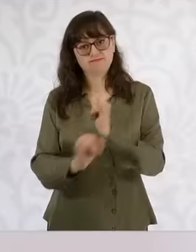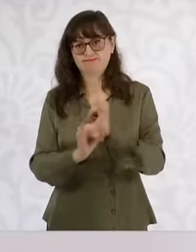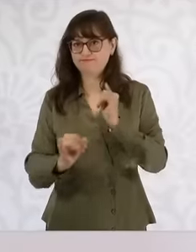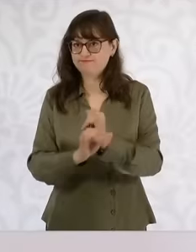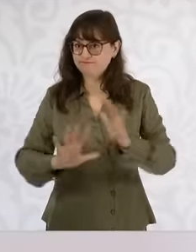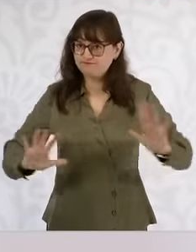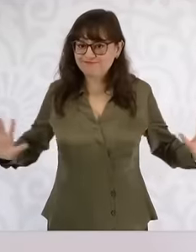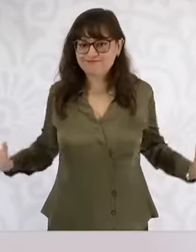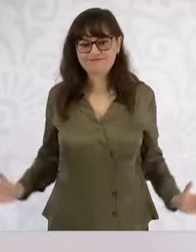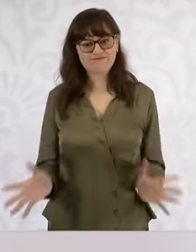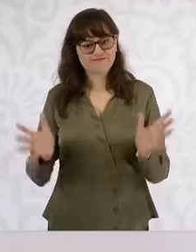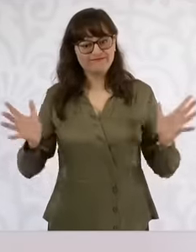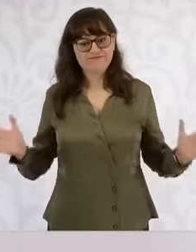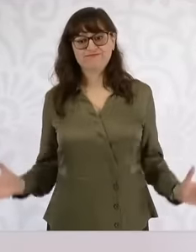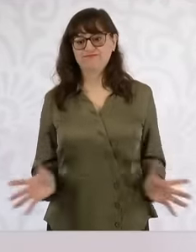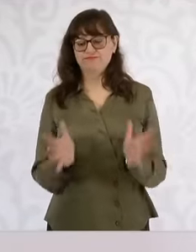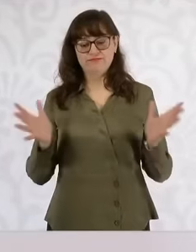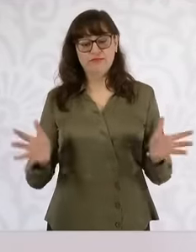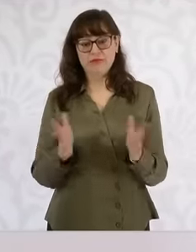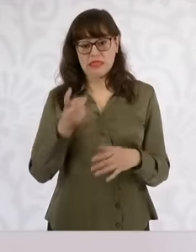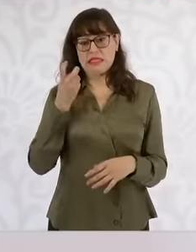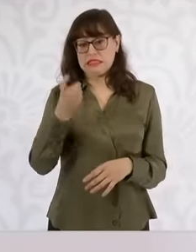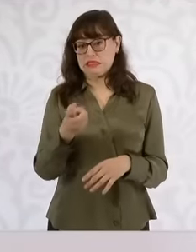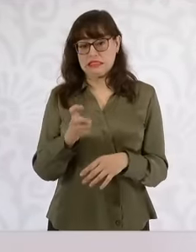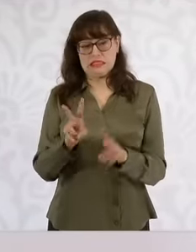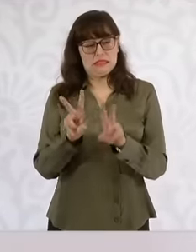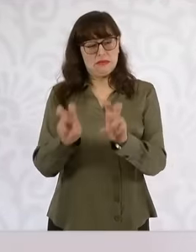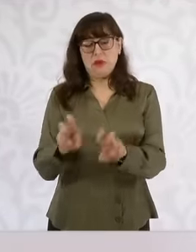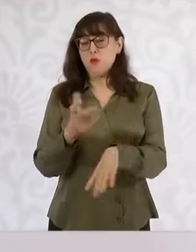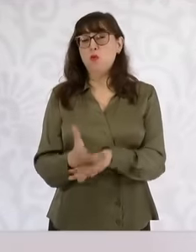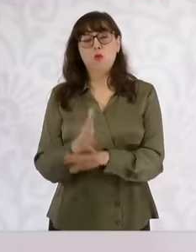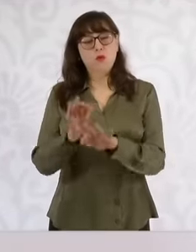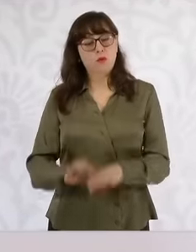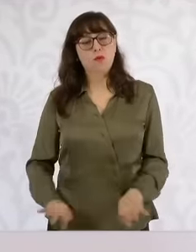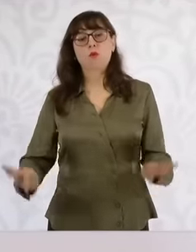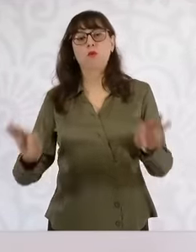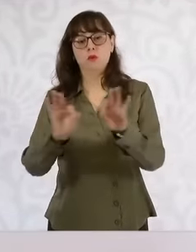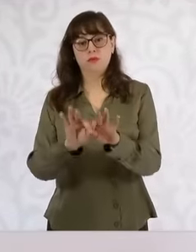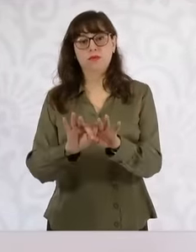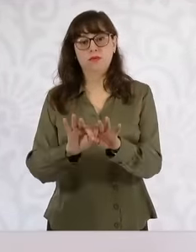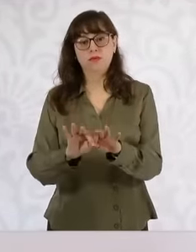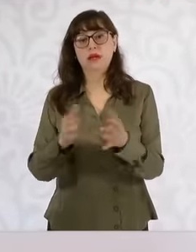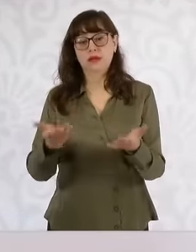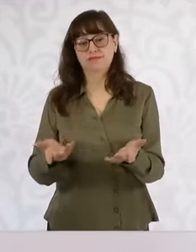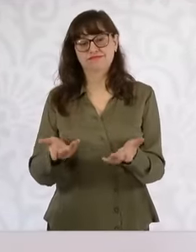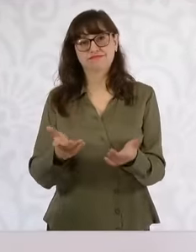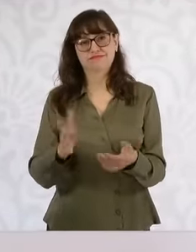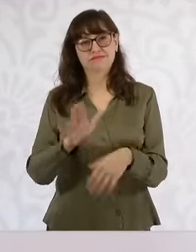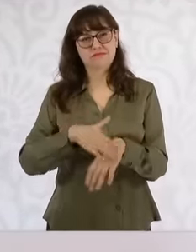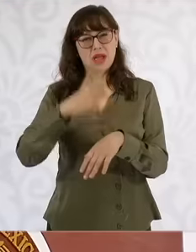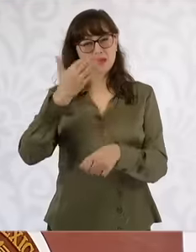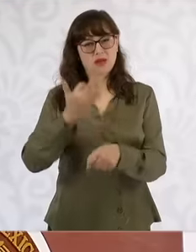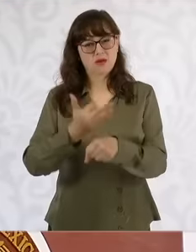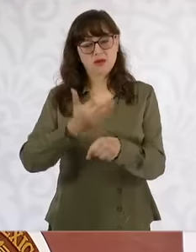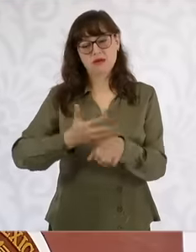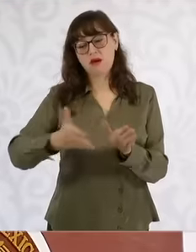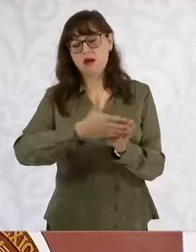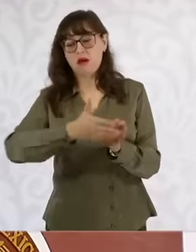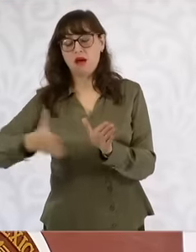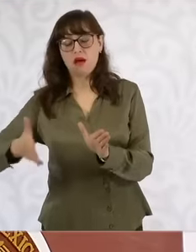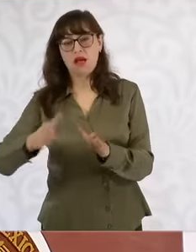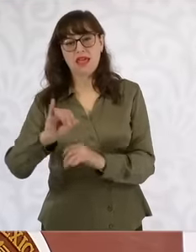que a México le ha interesado en el rubro de inteligencia artificial, y ya